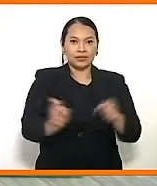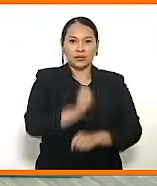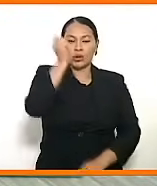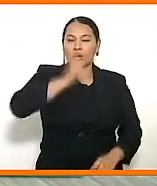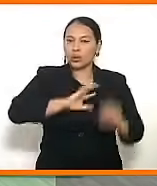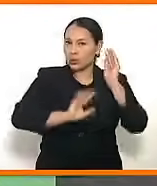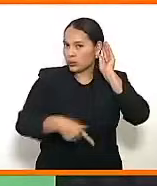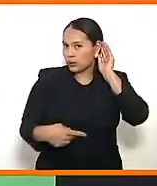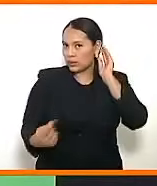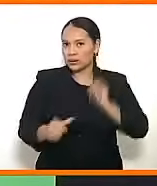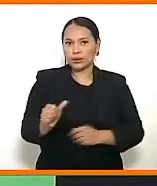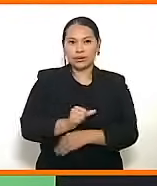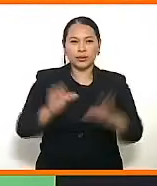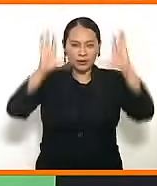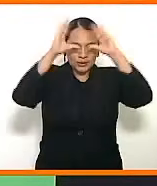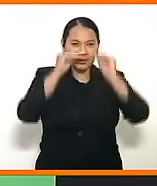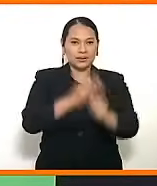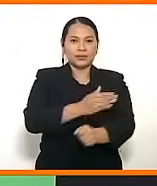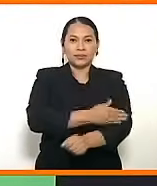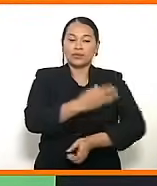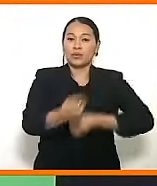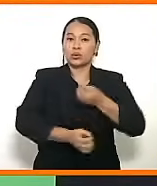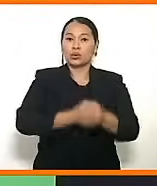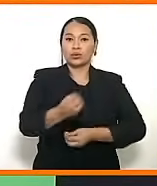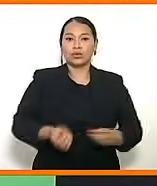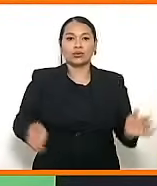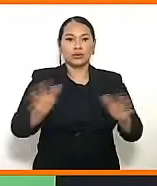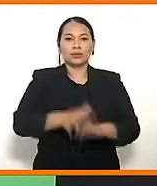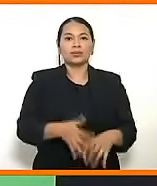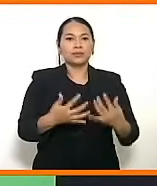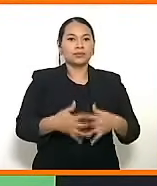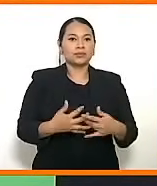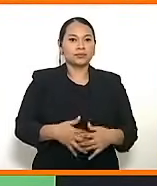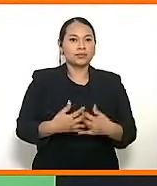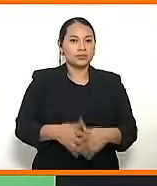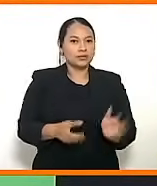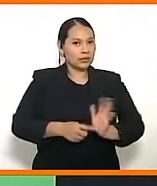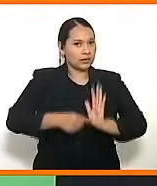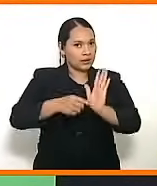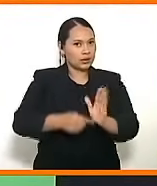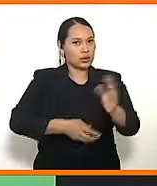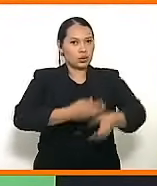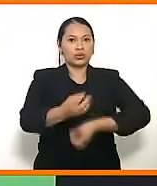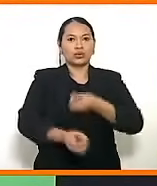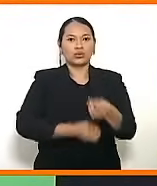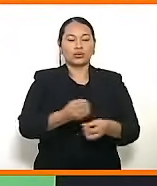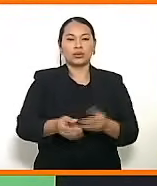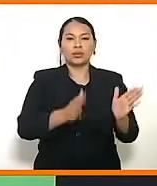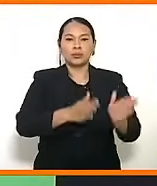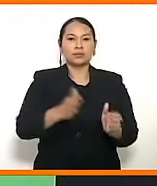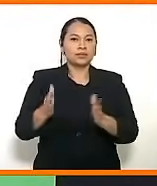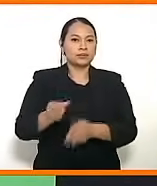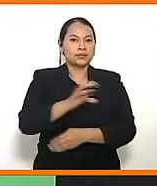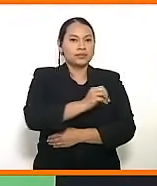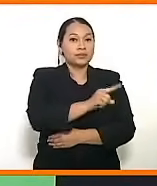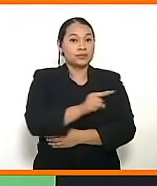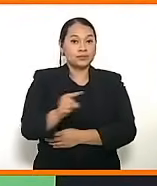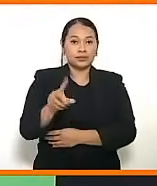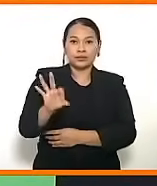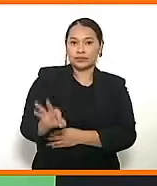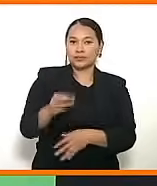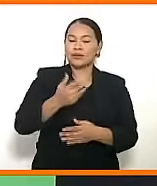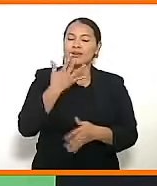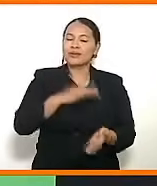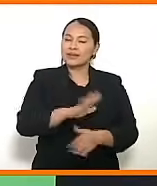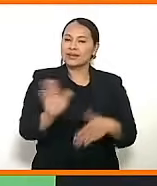esta noche. Pero antes, vamos a incorporar nuestras esferas al juego y te muestro que estas están ordenadas del 0 al 9. Te deseo suerte esperando